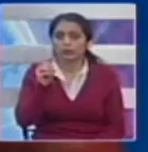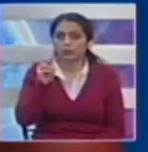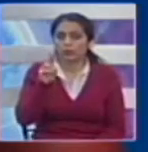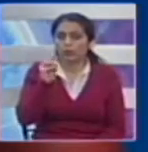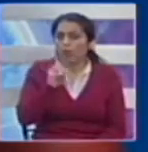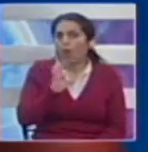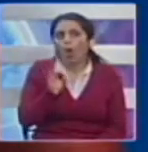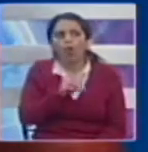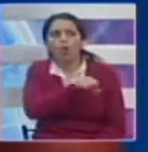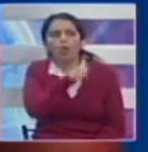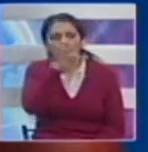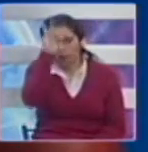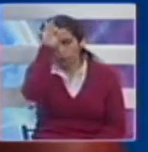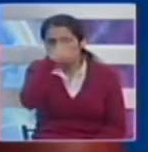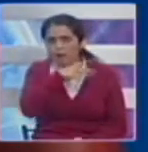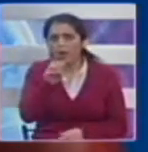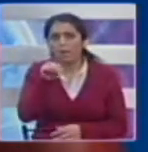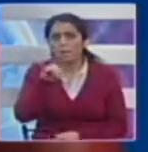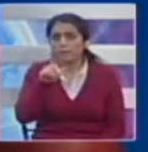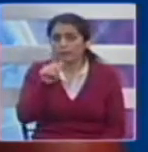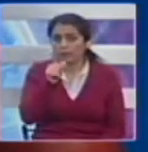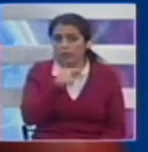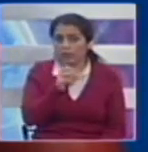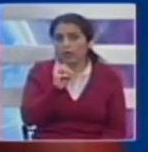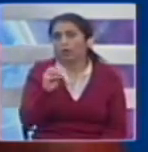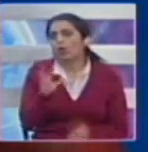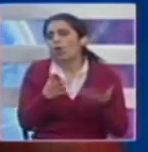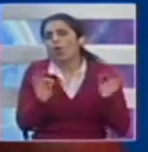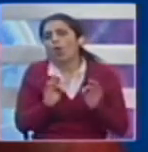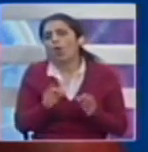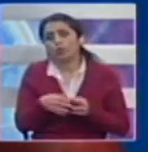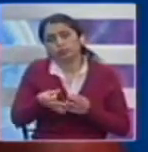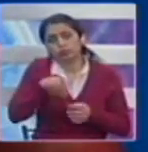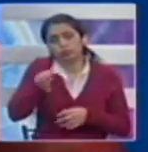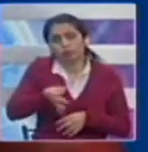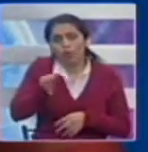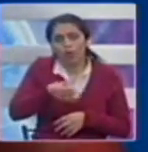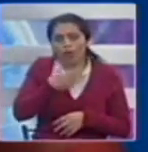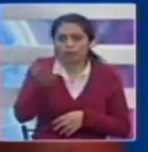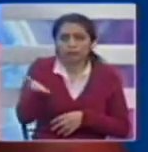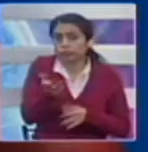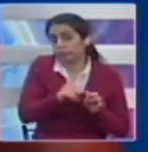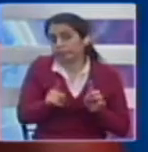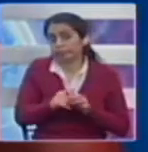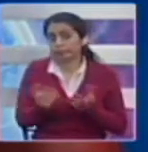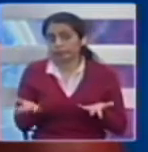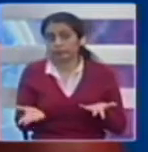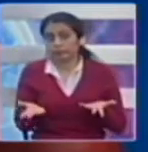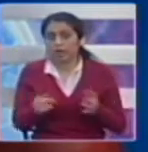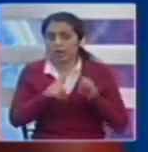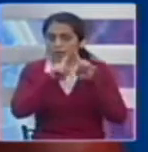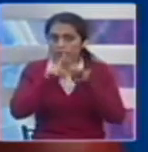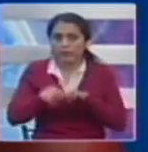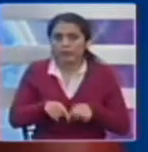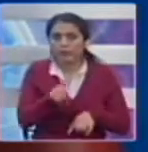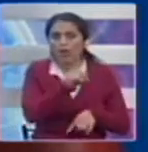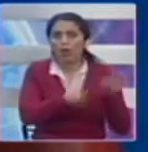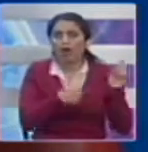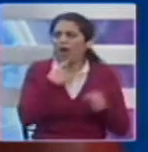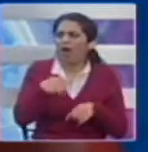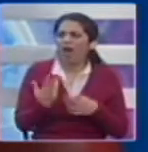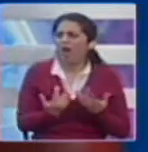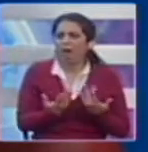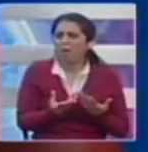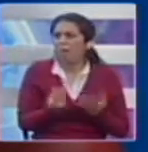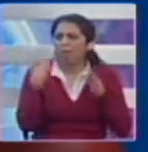te repetía, Milagro o Durán, para ser recibidos. Muchísimas y es gracias. Eso lo que influye también de que la gente diga, ¿por qué esperan tanto